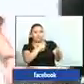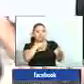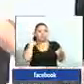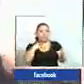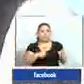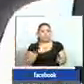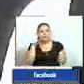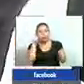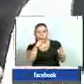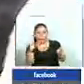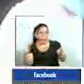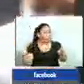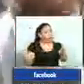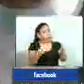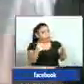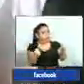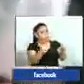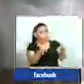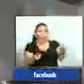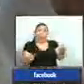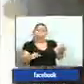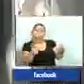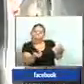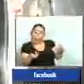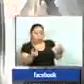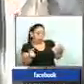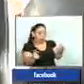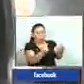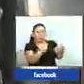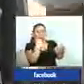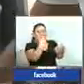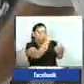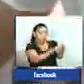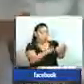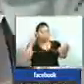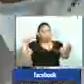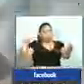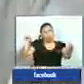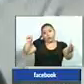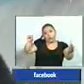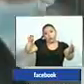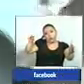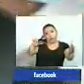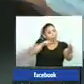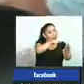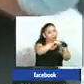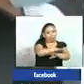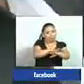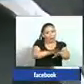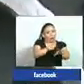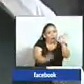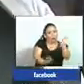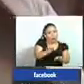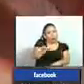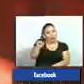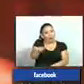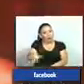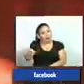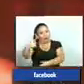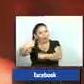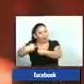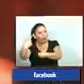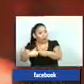Son los reclamos que las personas le hacen a Yesenia García luego de salir del juzgado segundo de paz de Quesaltepeque,